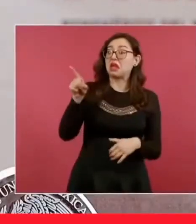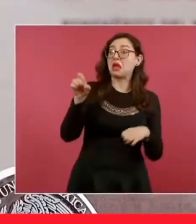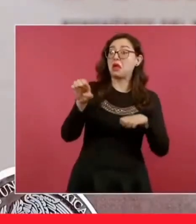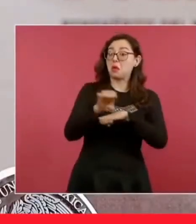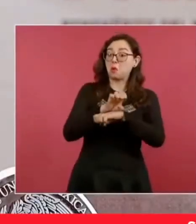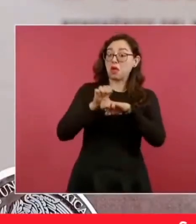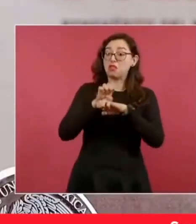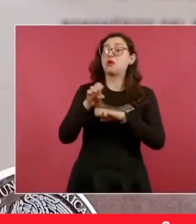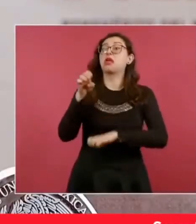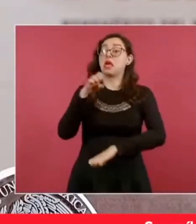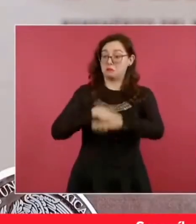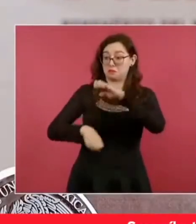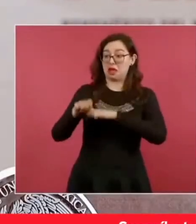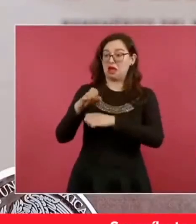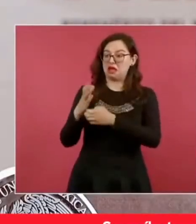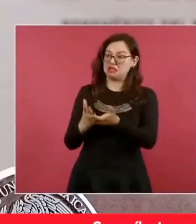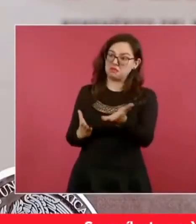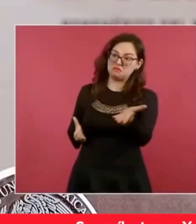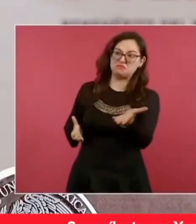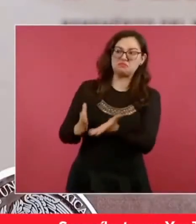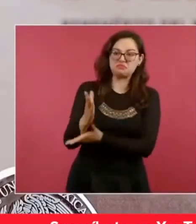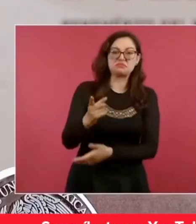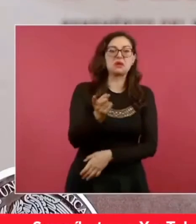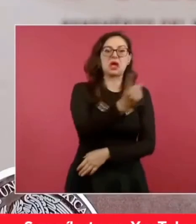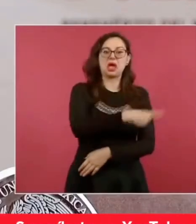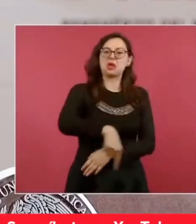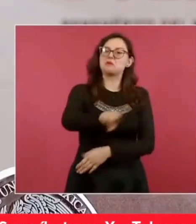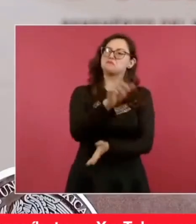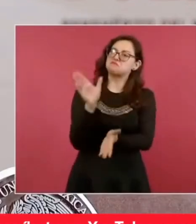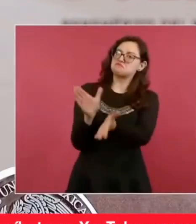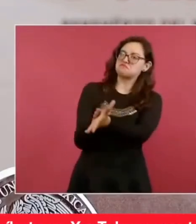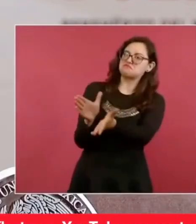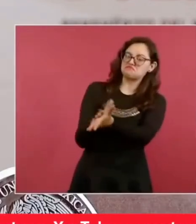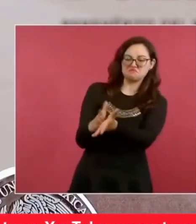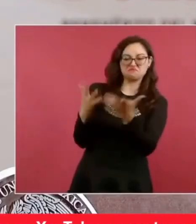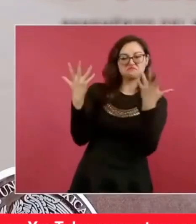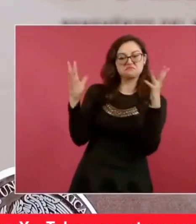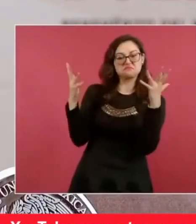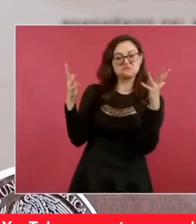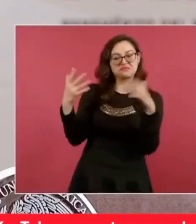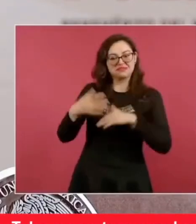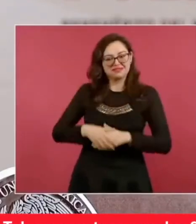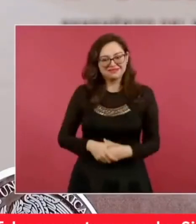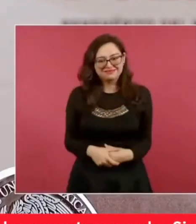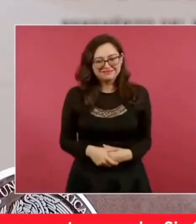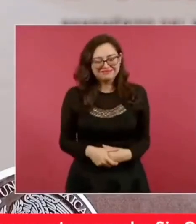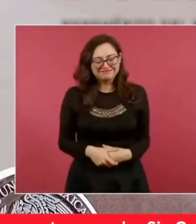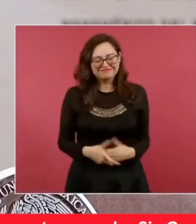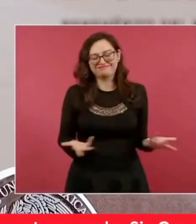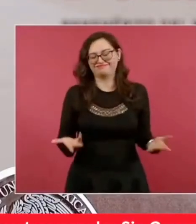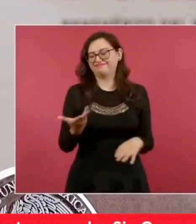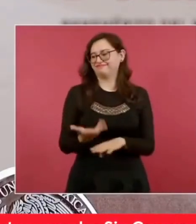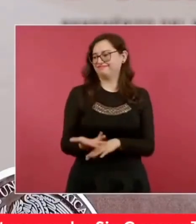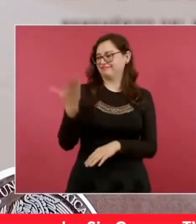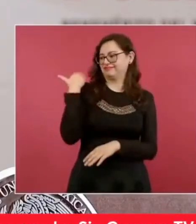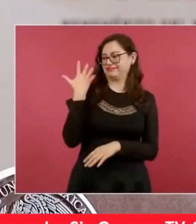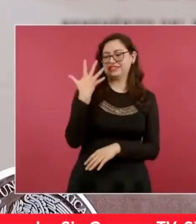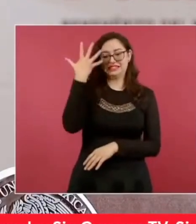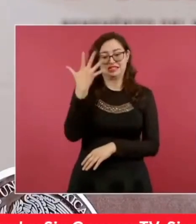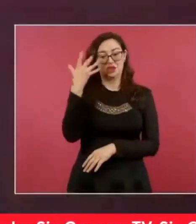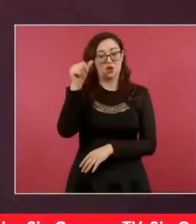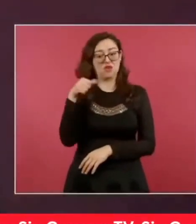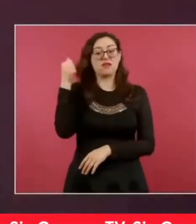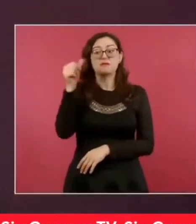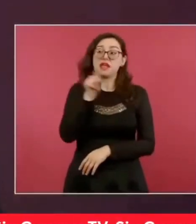Ecuador. El pasado 5 de abril, por la noche, fuerzas policíacas entraron por la fuerza y con violencia a